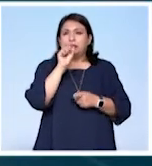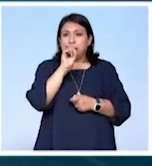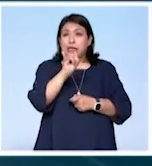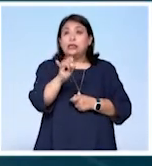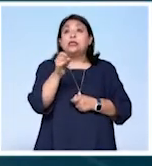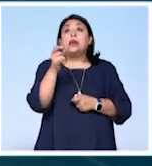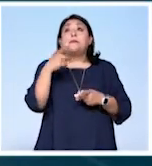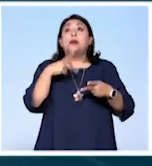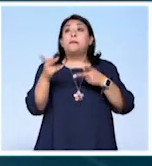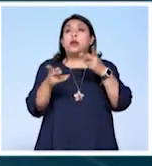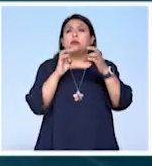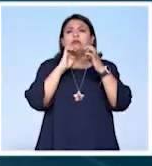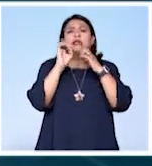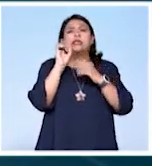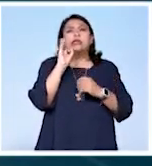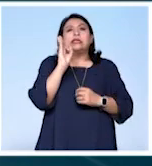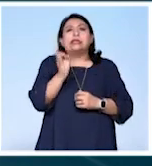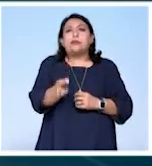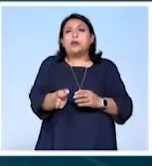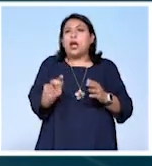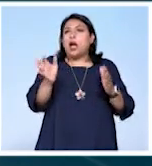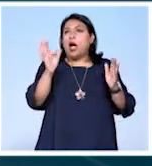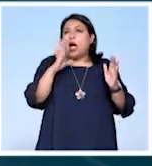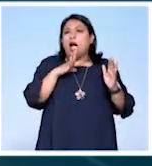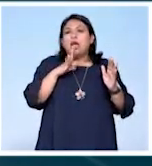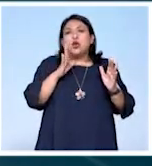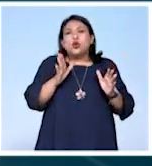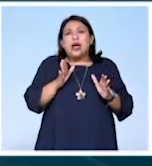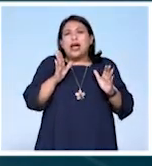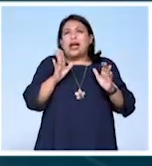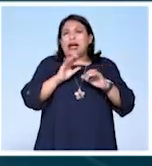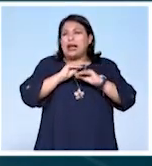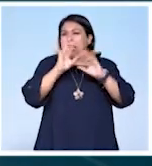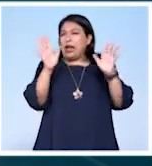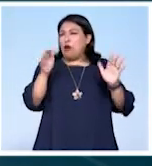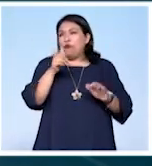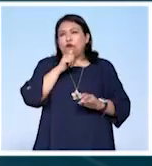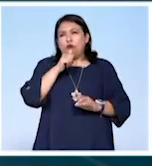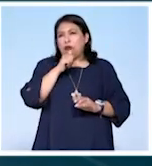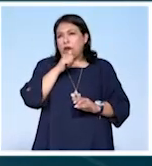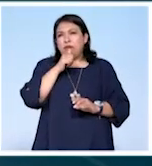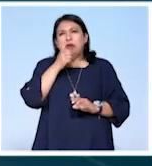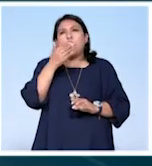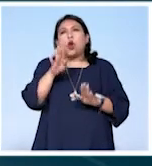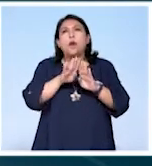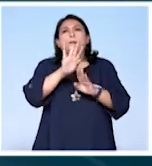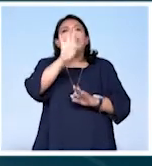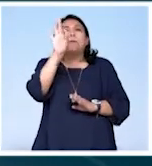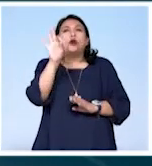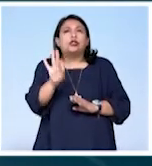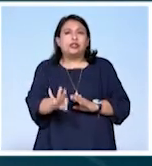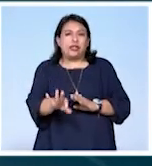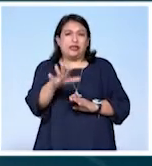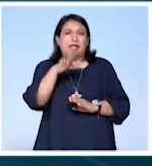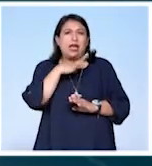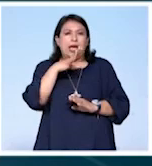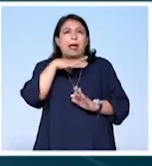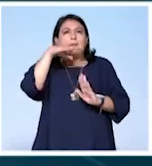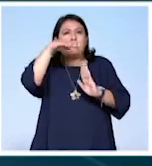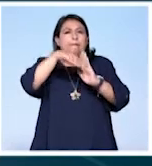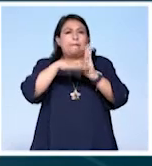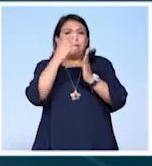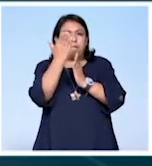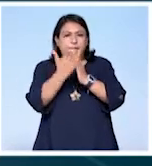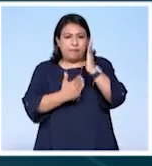los entrevistados aceptaron que no se tienen mediciones específicas para conocer en qué porcentaje se ha dado esta